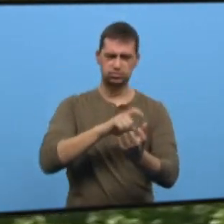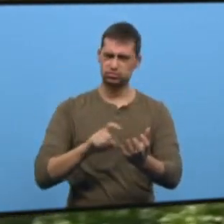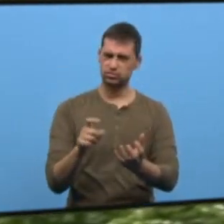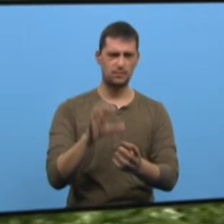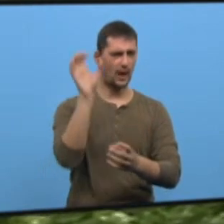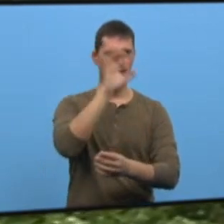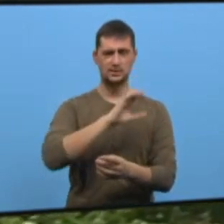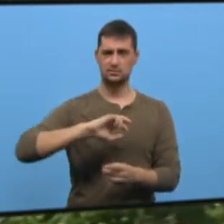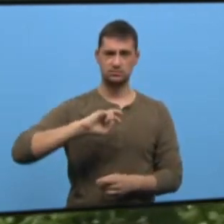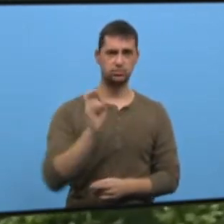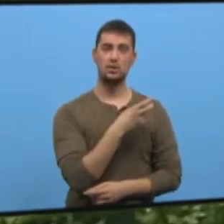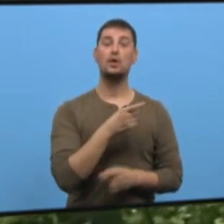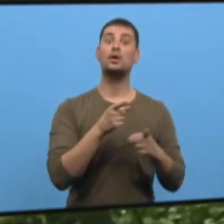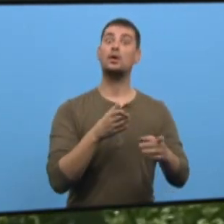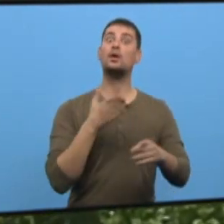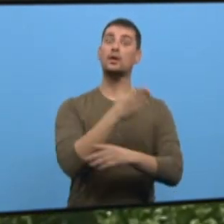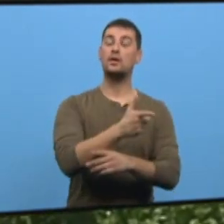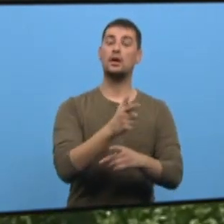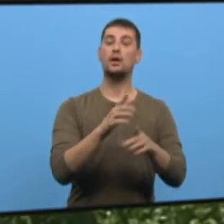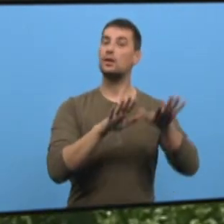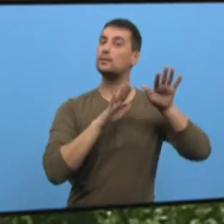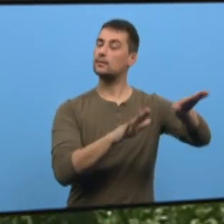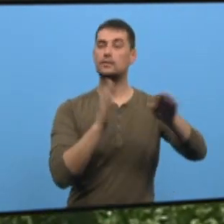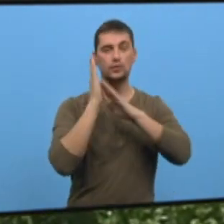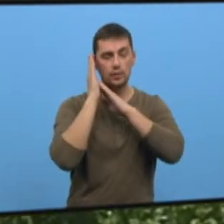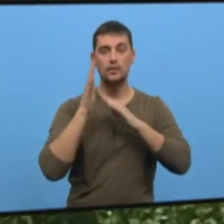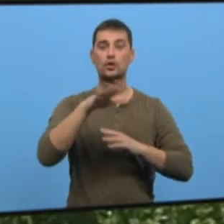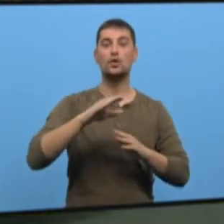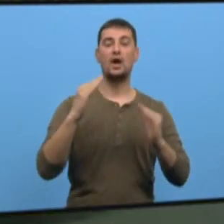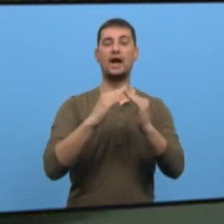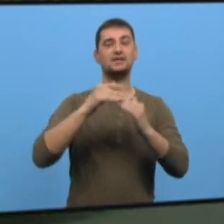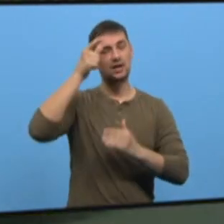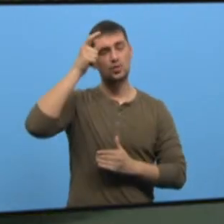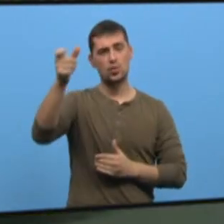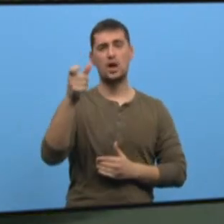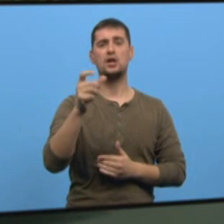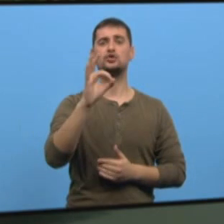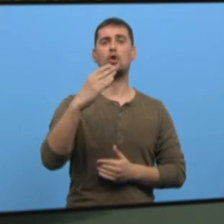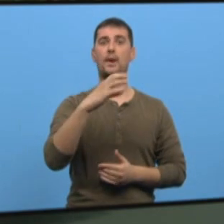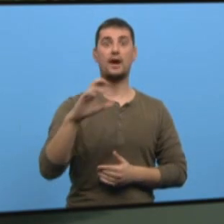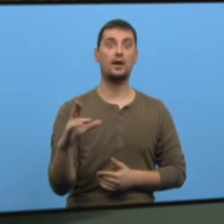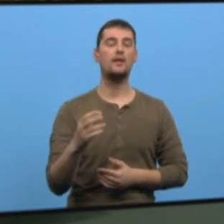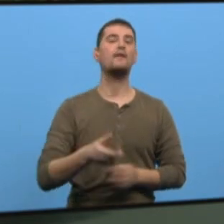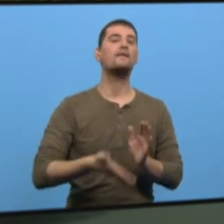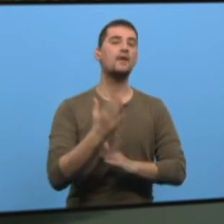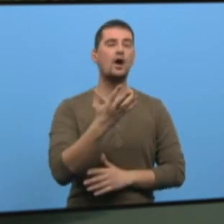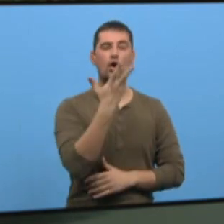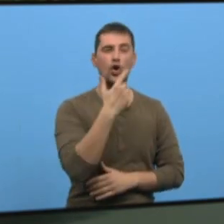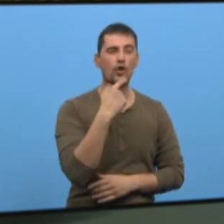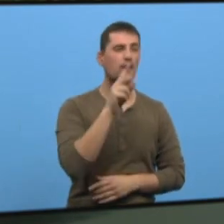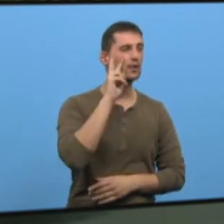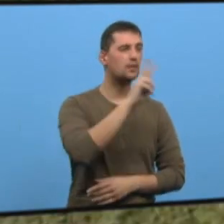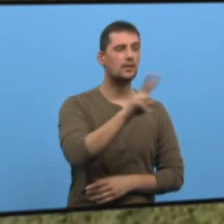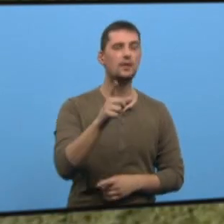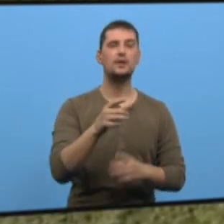otros países aloar esta fin de semana n casa rural de s está previsto que percan de amandi no tren turístico Que